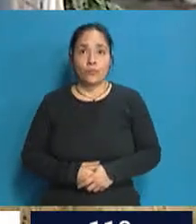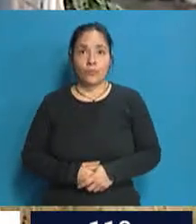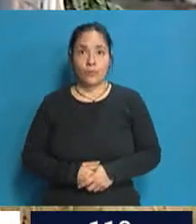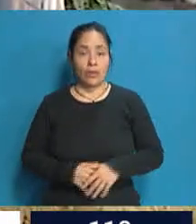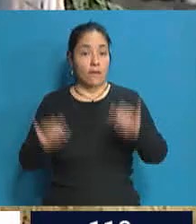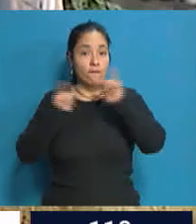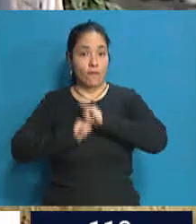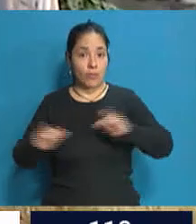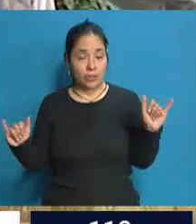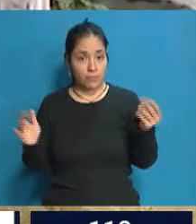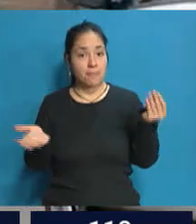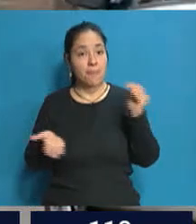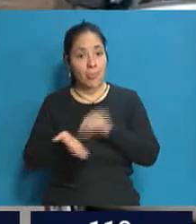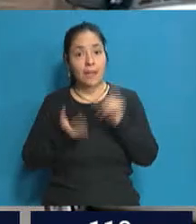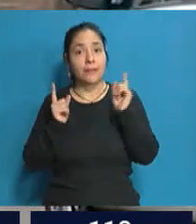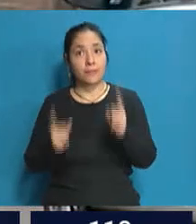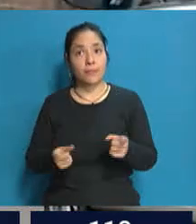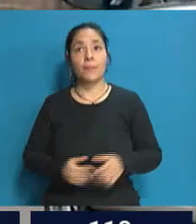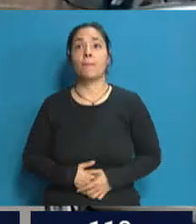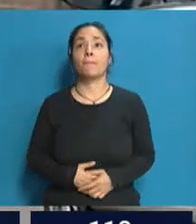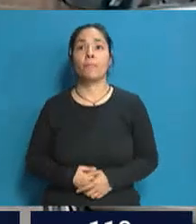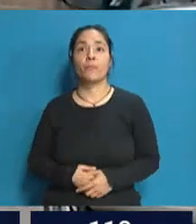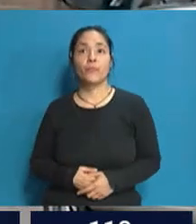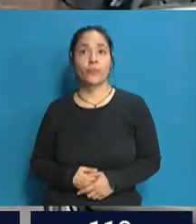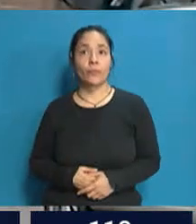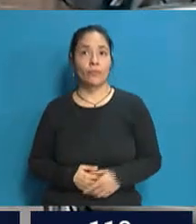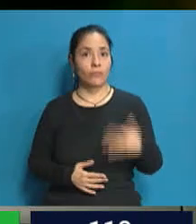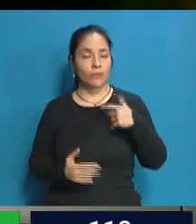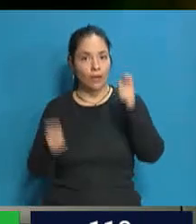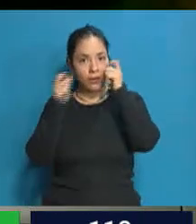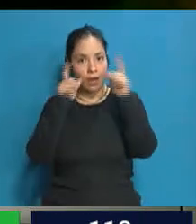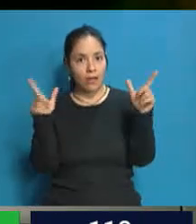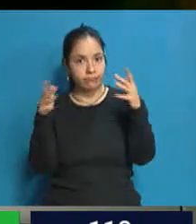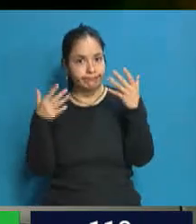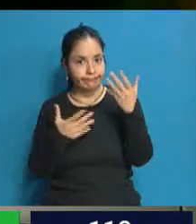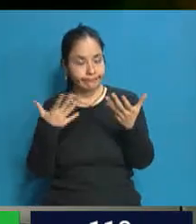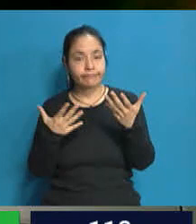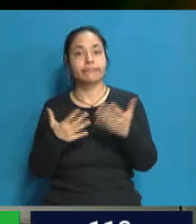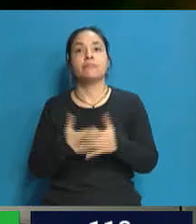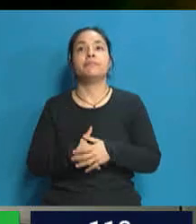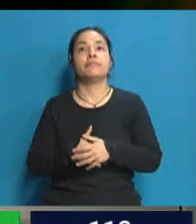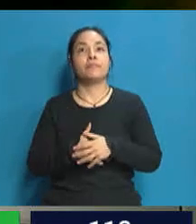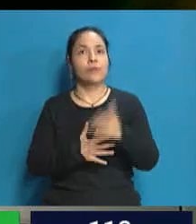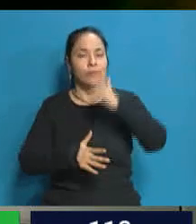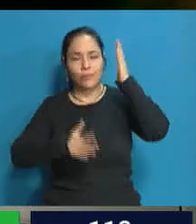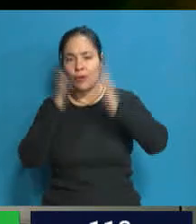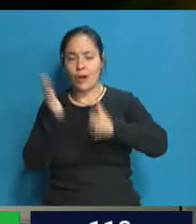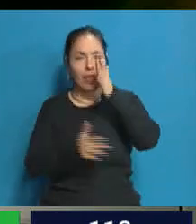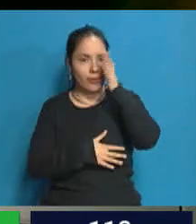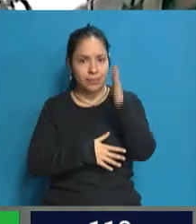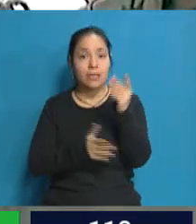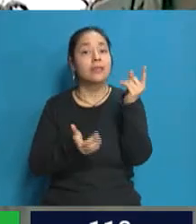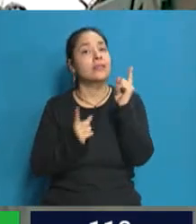esta información la que por ahí nos atrae bastante en este sentido, ¿no?, del hecho violento, sino